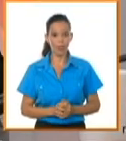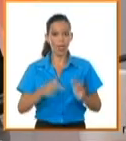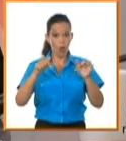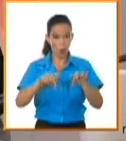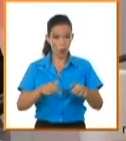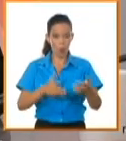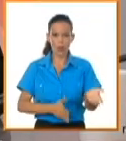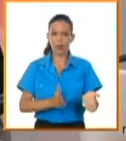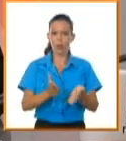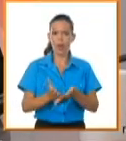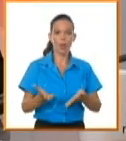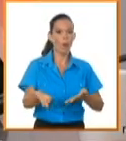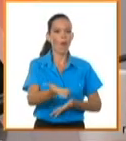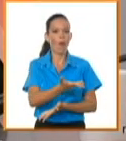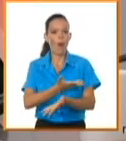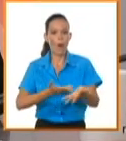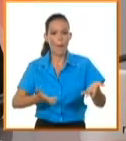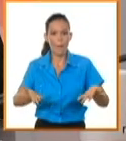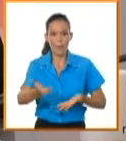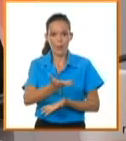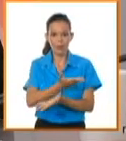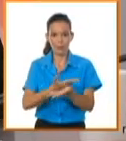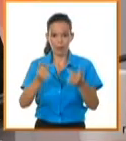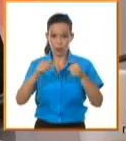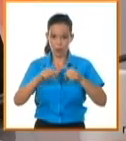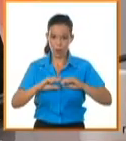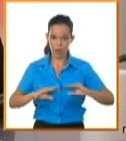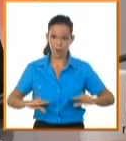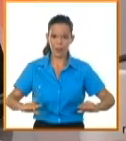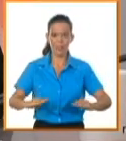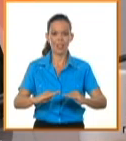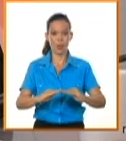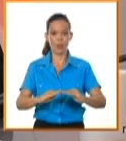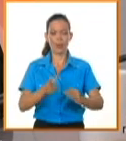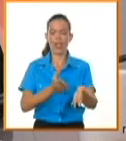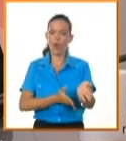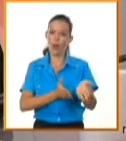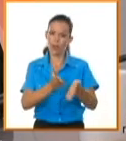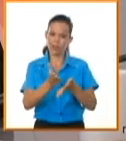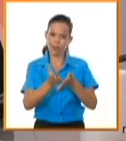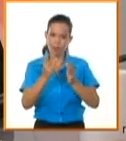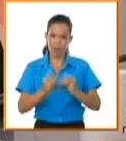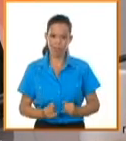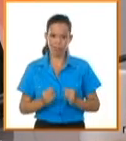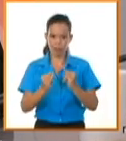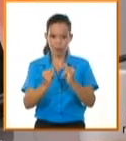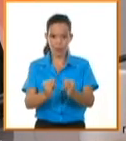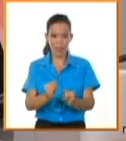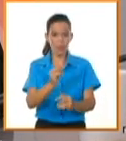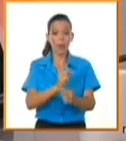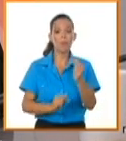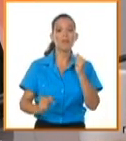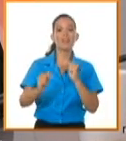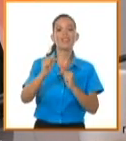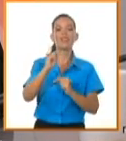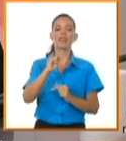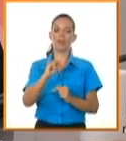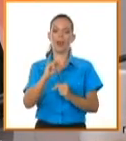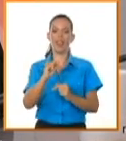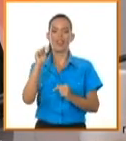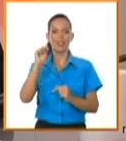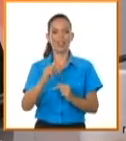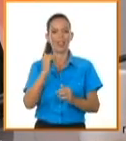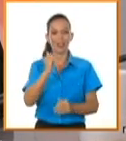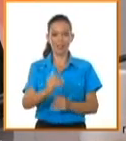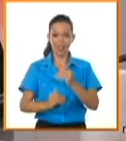este programa de hoy Así que los invito a que nos acompañen para que tengan información de primera mano sobre este proceso que